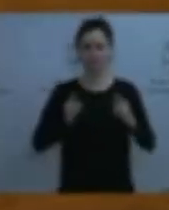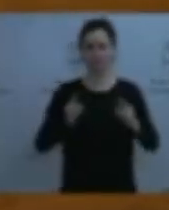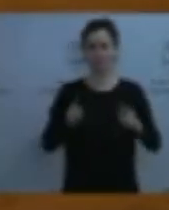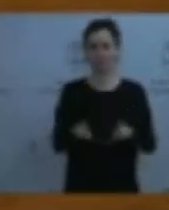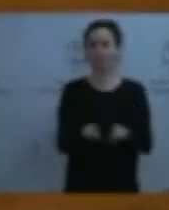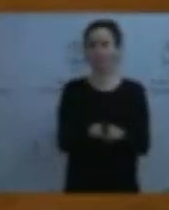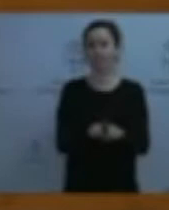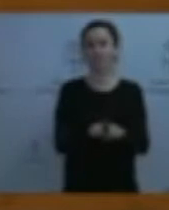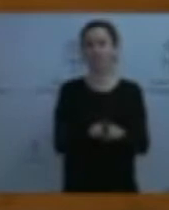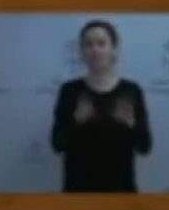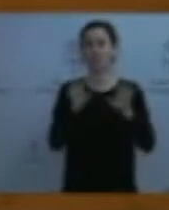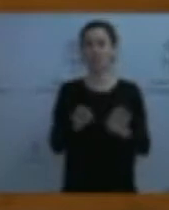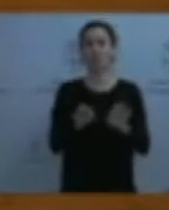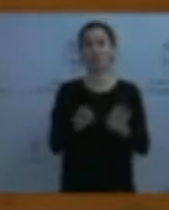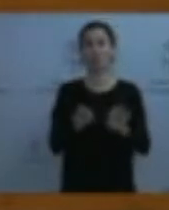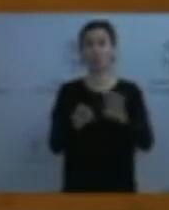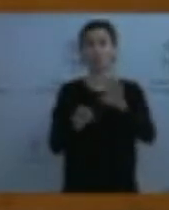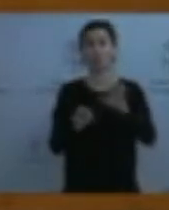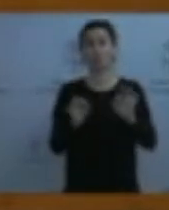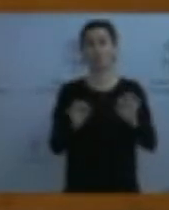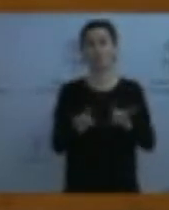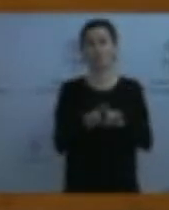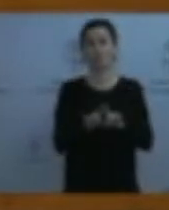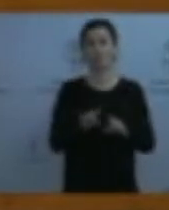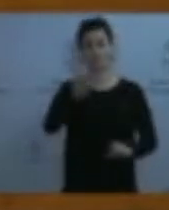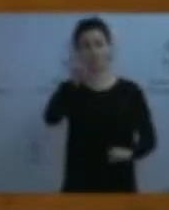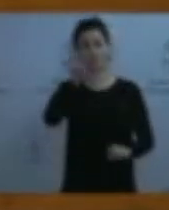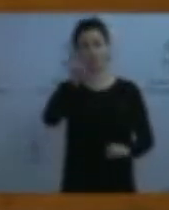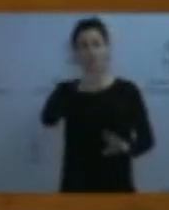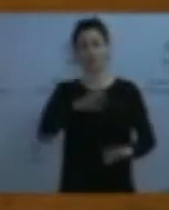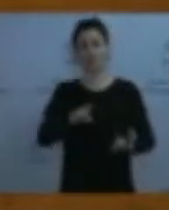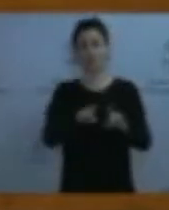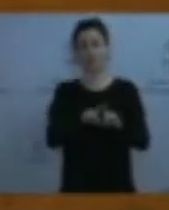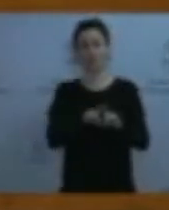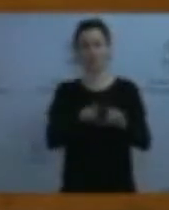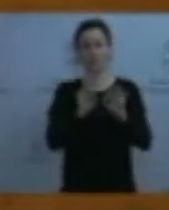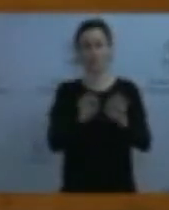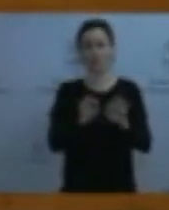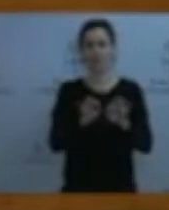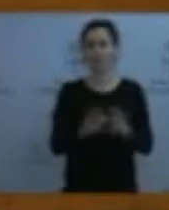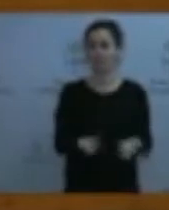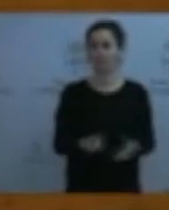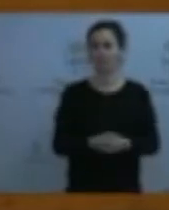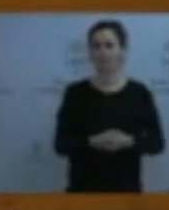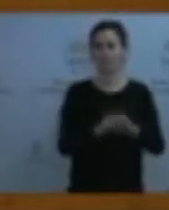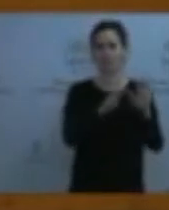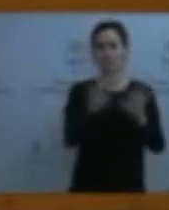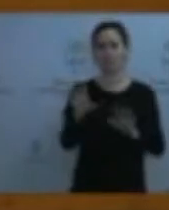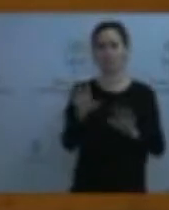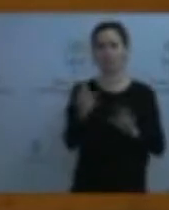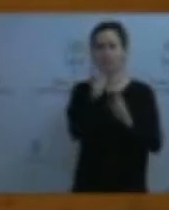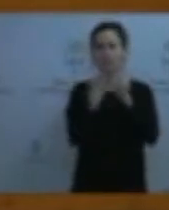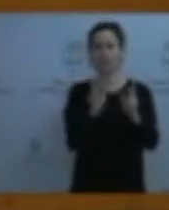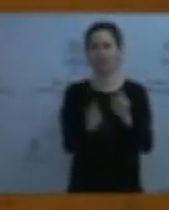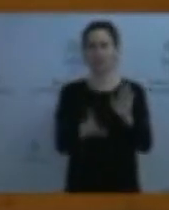o una parte de un Estado abandona la Unión Europea, Groenlandia, pues bueno, bastaron, según dice el periódico Expansión, un artículo de 85 palabras en su legislación